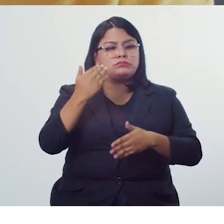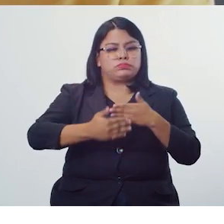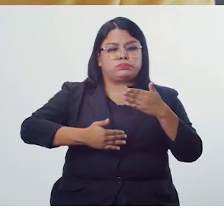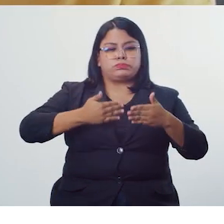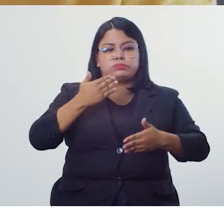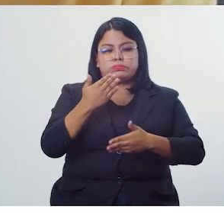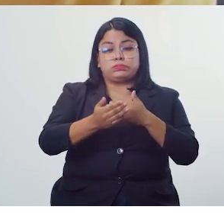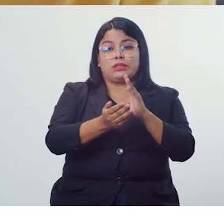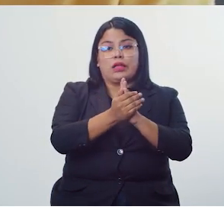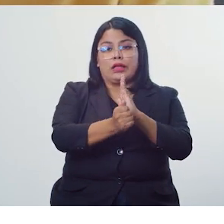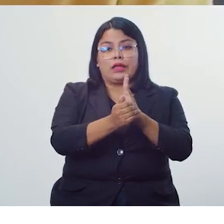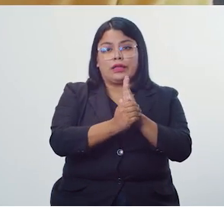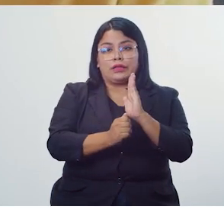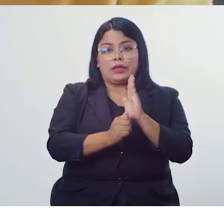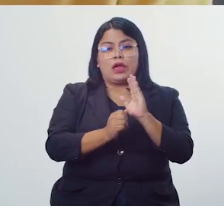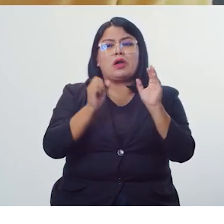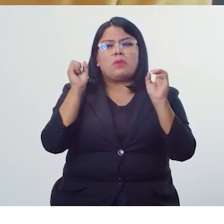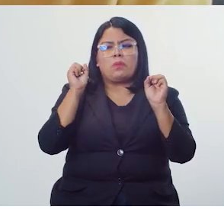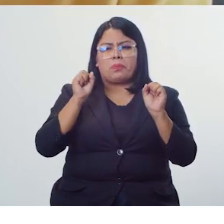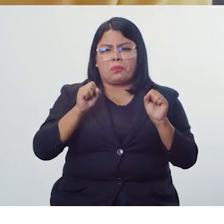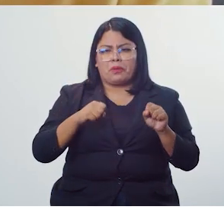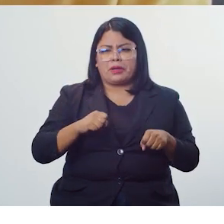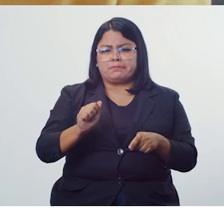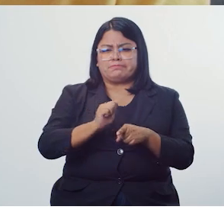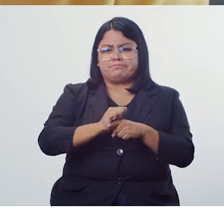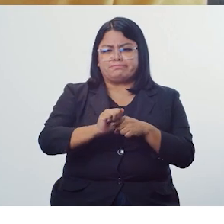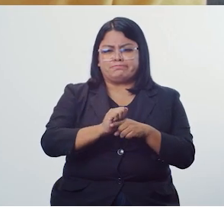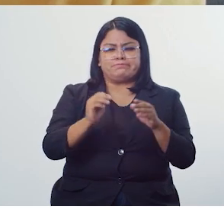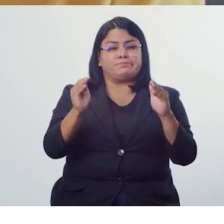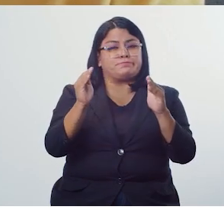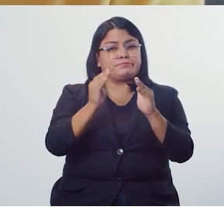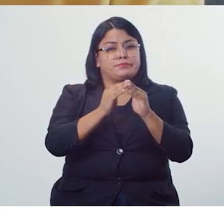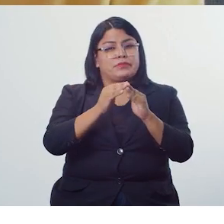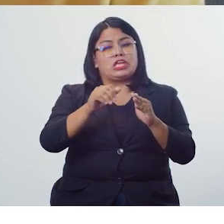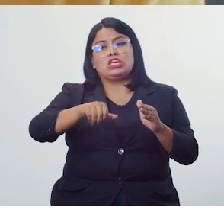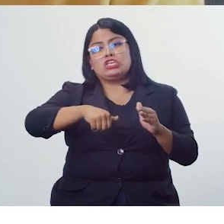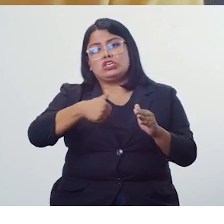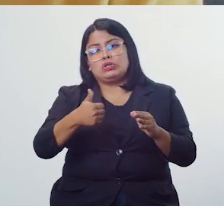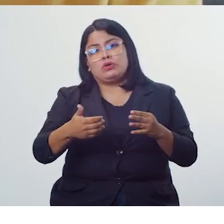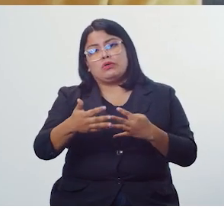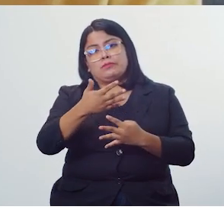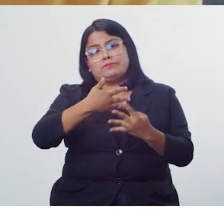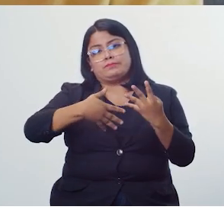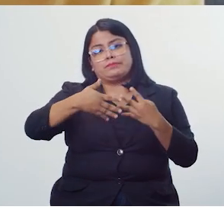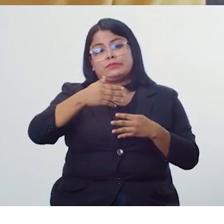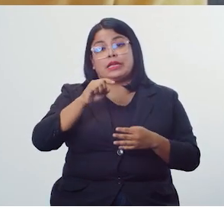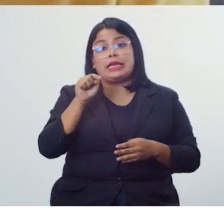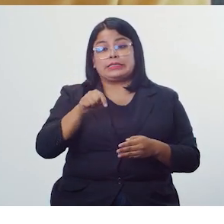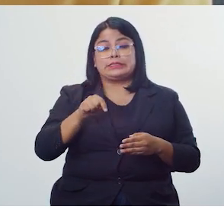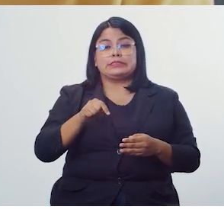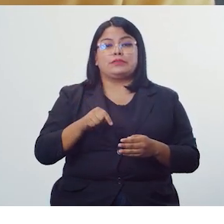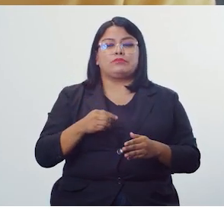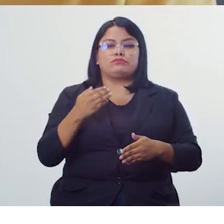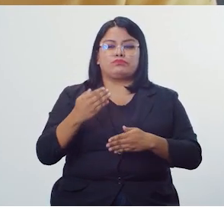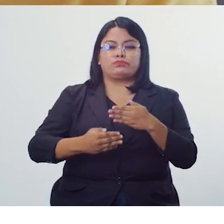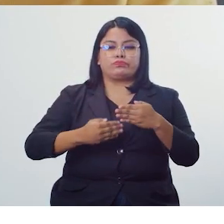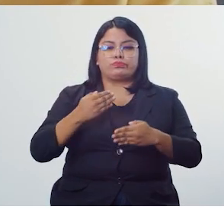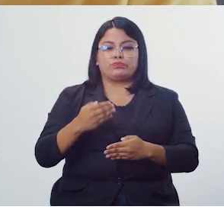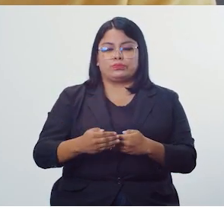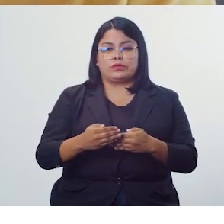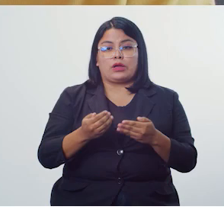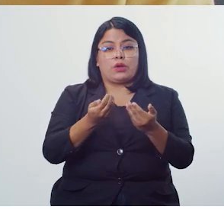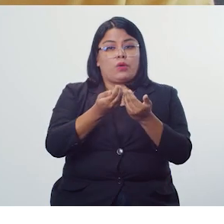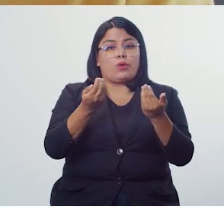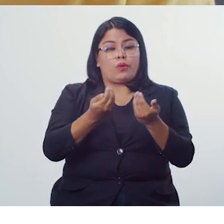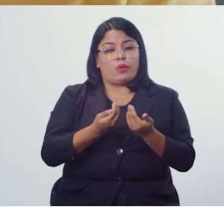progresan en esta habilidad son quienes pueden ejercitarla en casa y en otros contextos. Estos procesos de